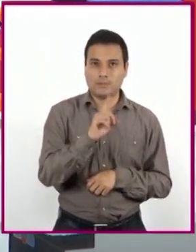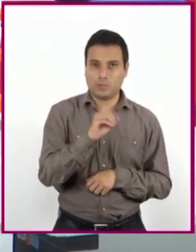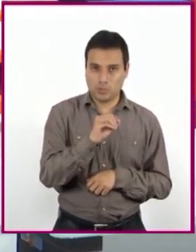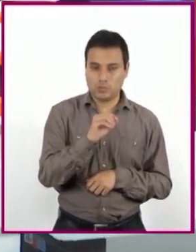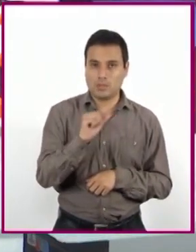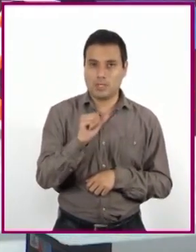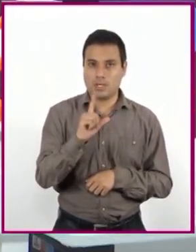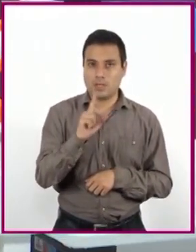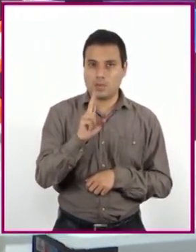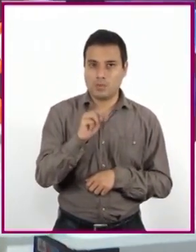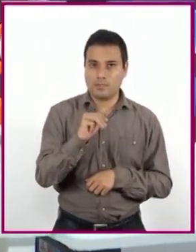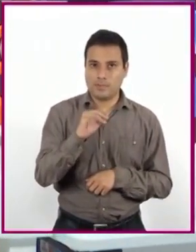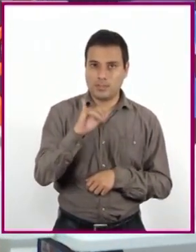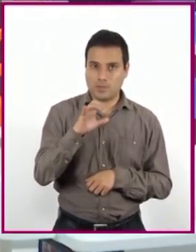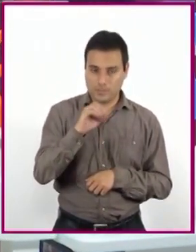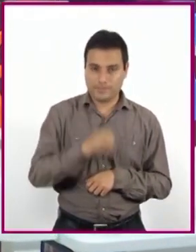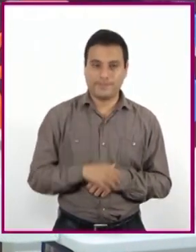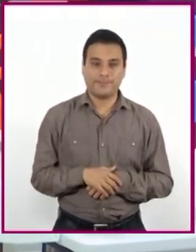el aluminio,